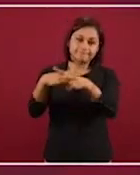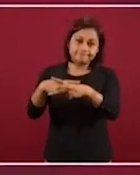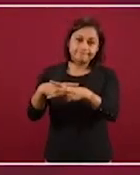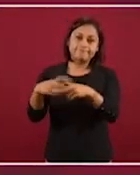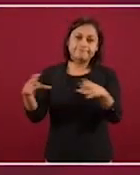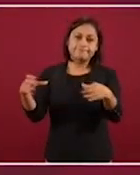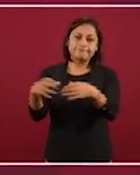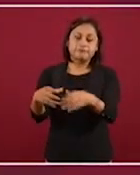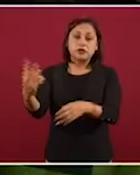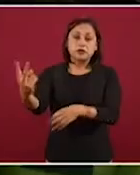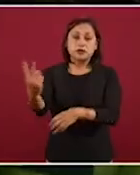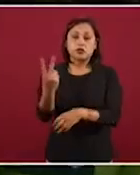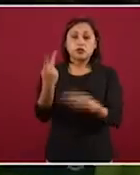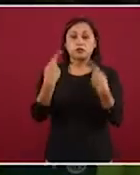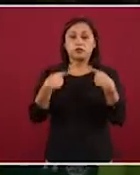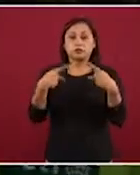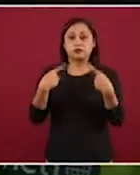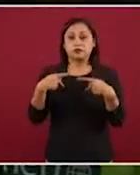ciudadanos